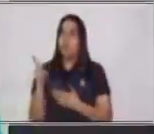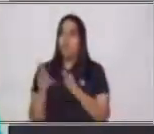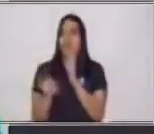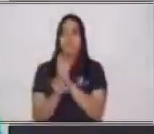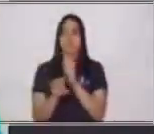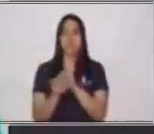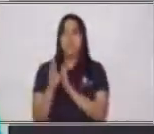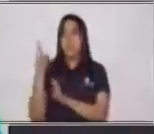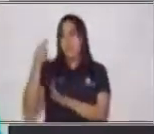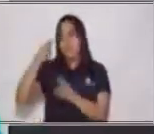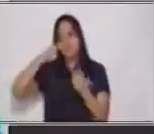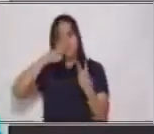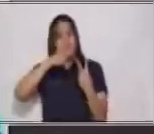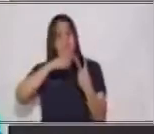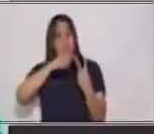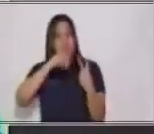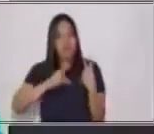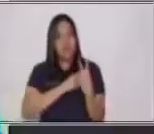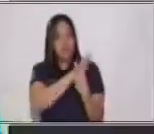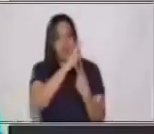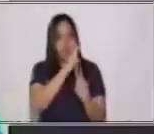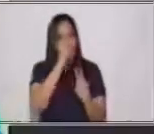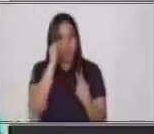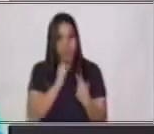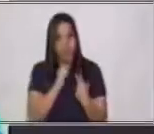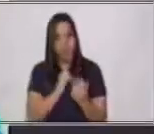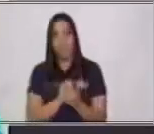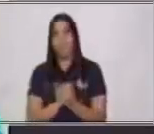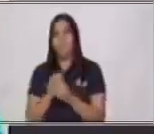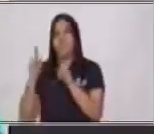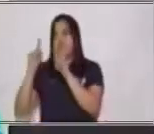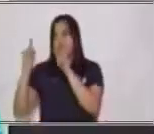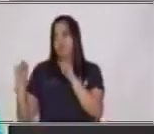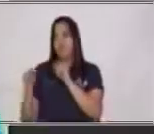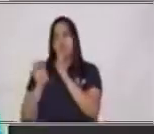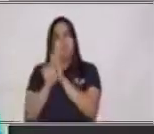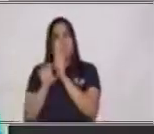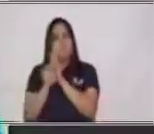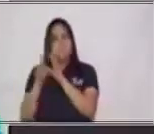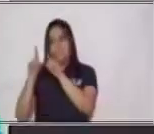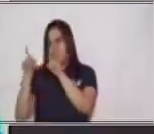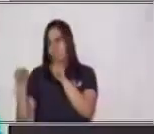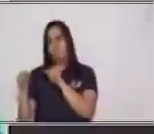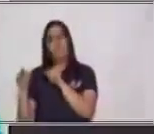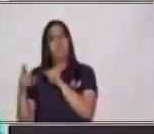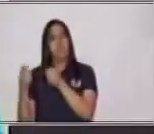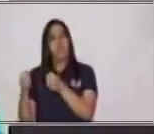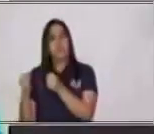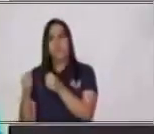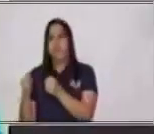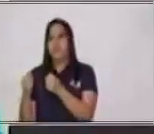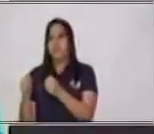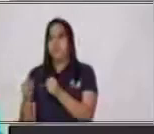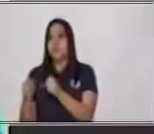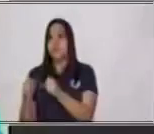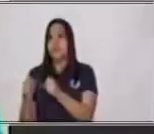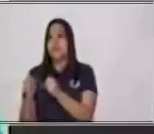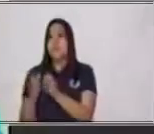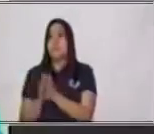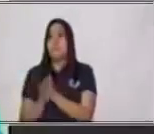primera raíz al cuadrado. Al operar esto, nos queda